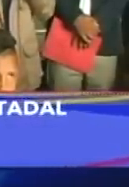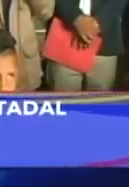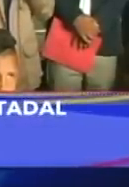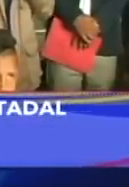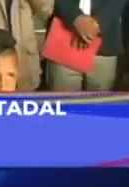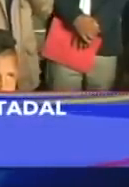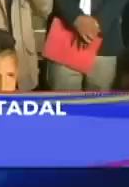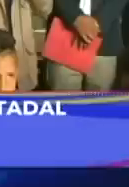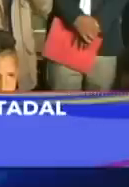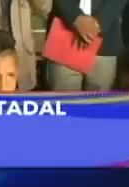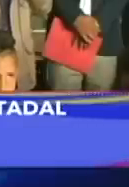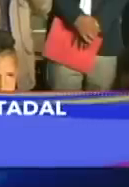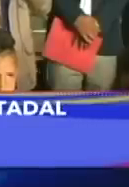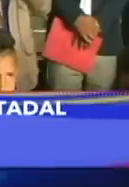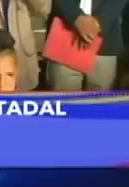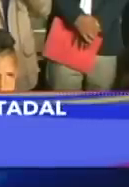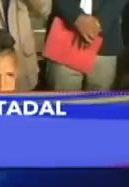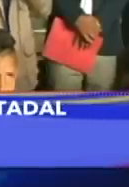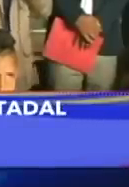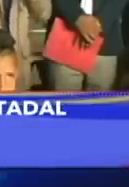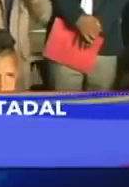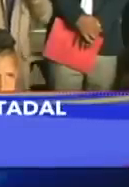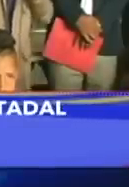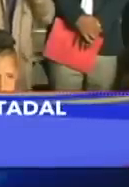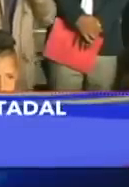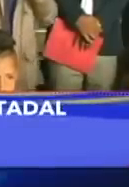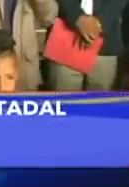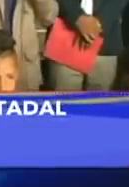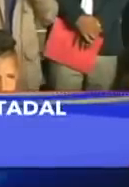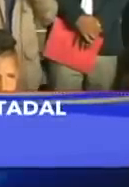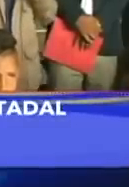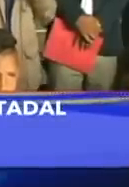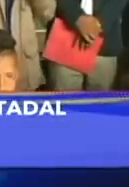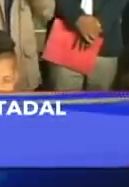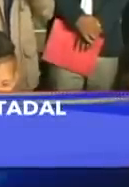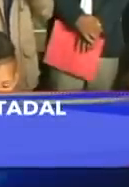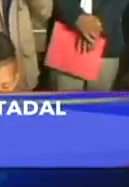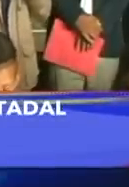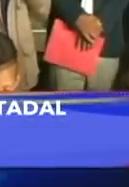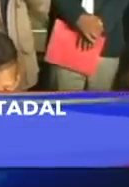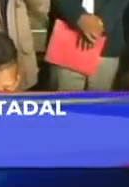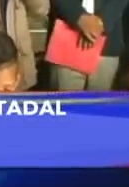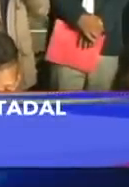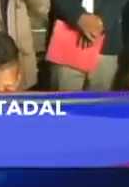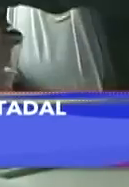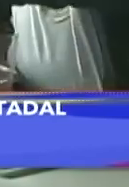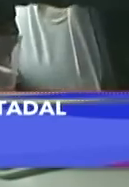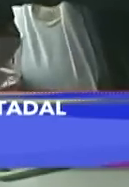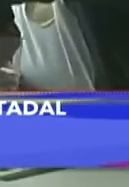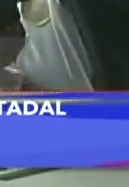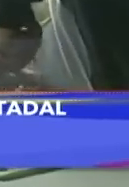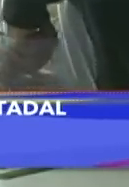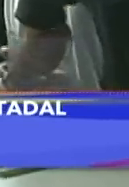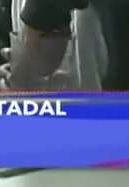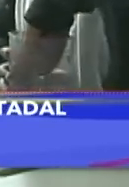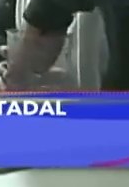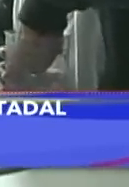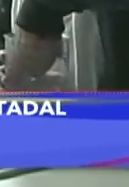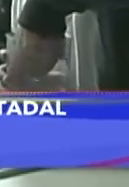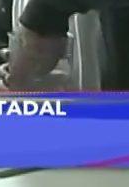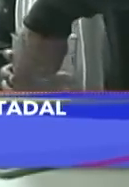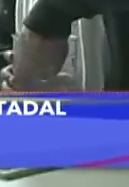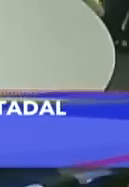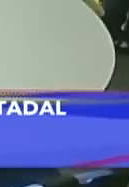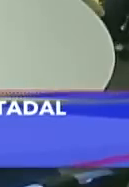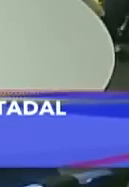era justamente el concepto de urbanismo no es solamente tener unos edificios donde la gente viva sino donde realmente se